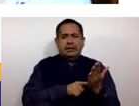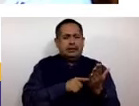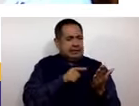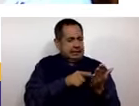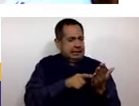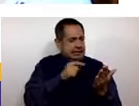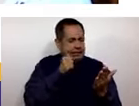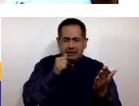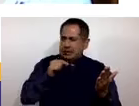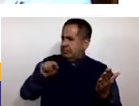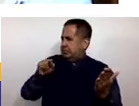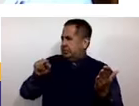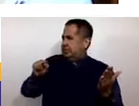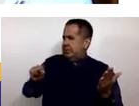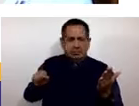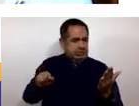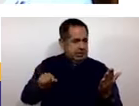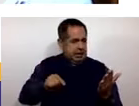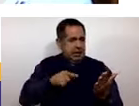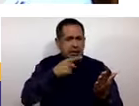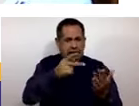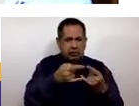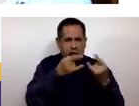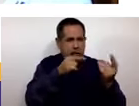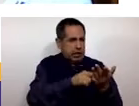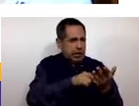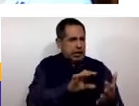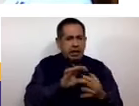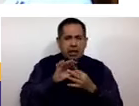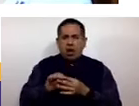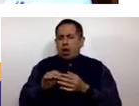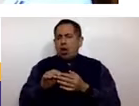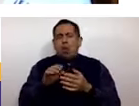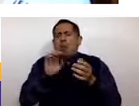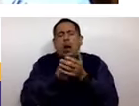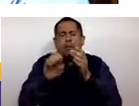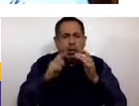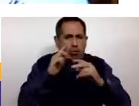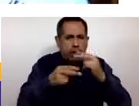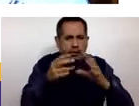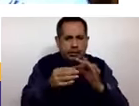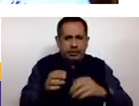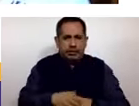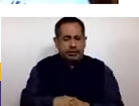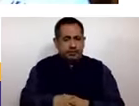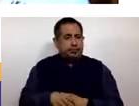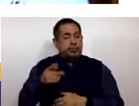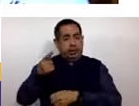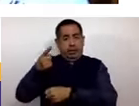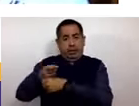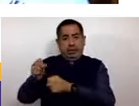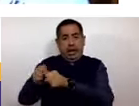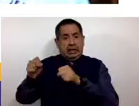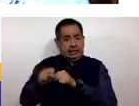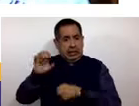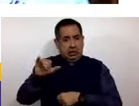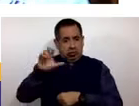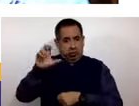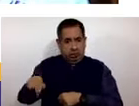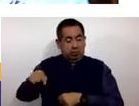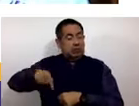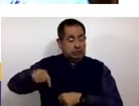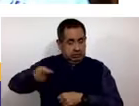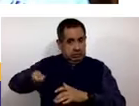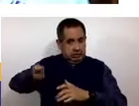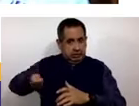puede ser trasladada a otro tipo de parentescos? Te pongo en contexto. La primera sala de la Suprema Corte de Justicia de la Nación